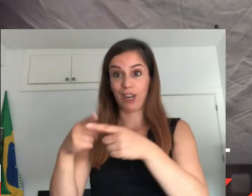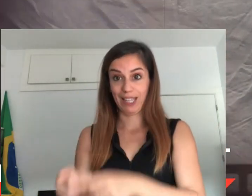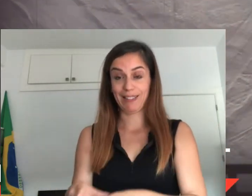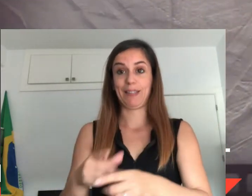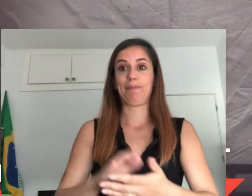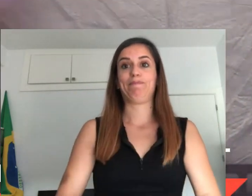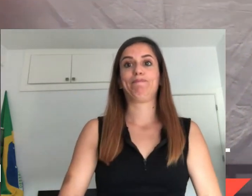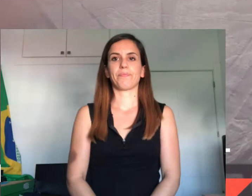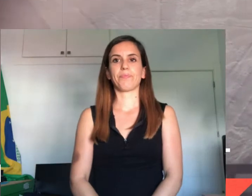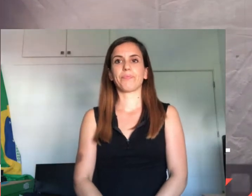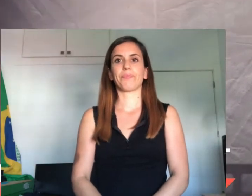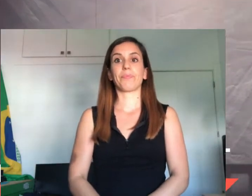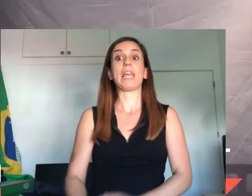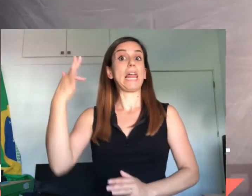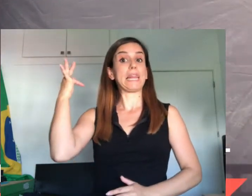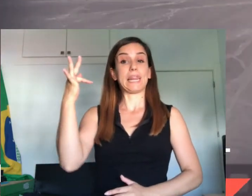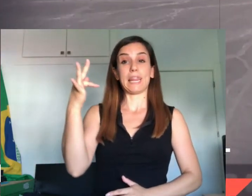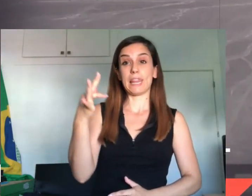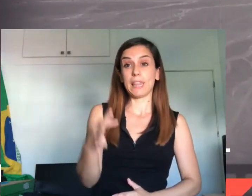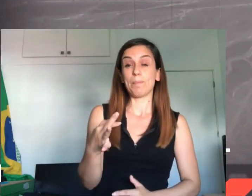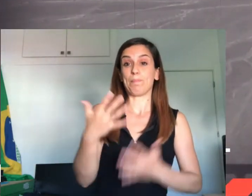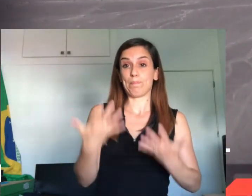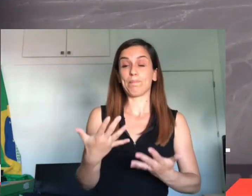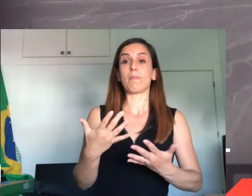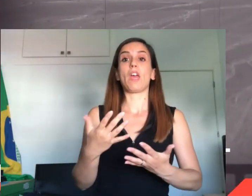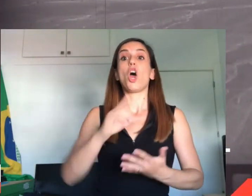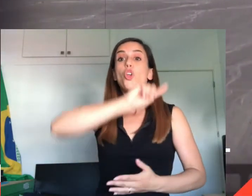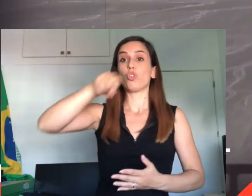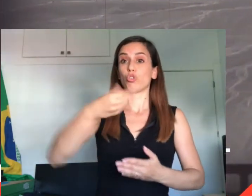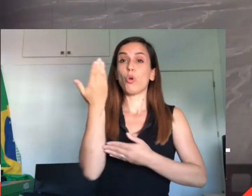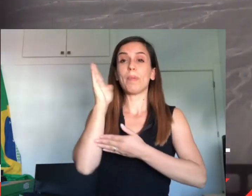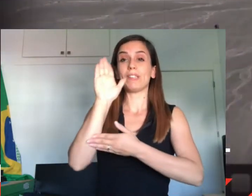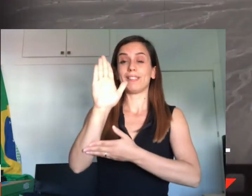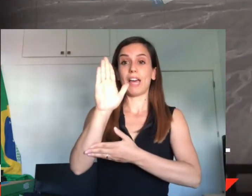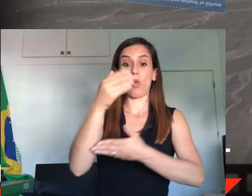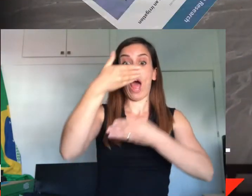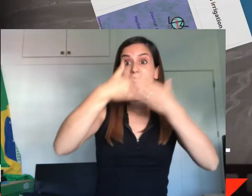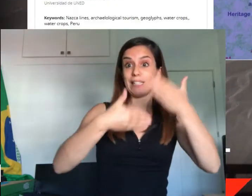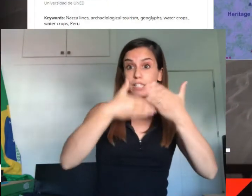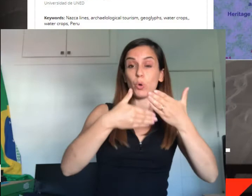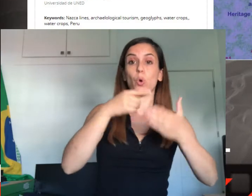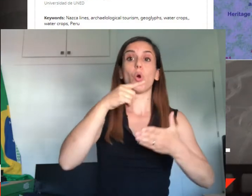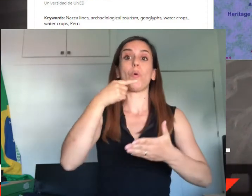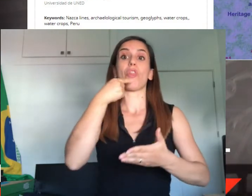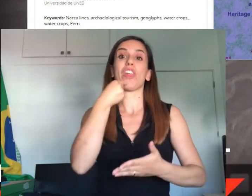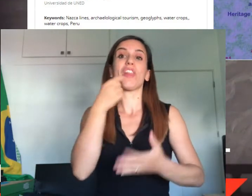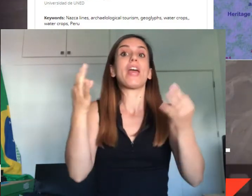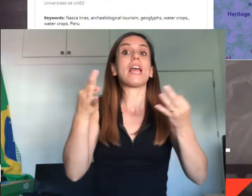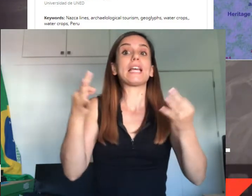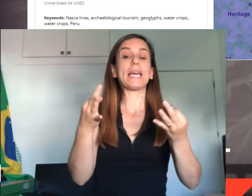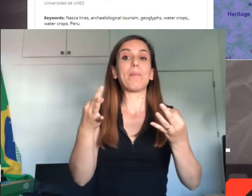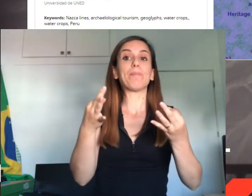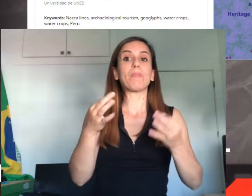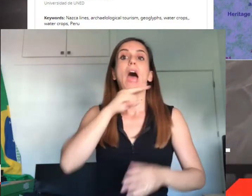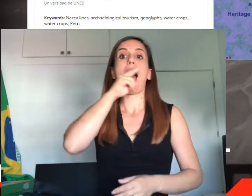su estudio. Dicho esto, pues nosotros hemos presentado un artículo en donde